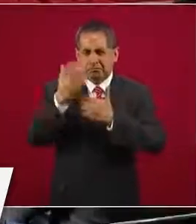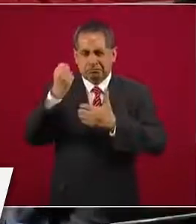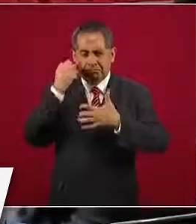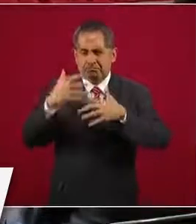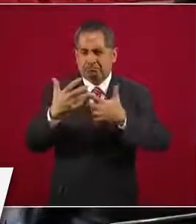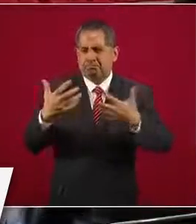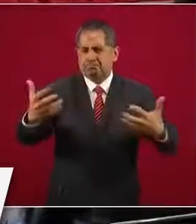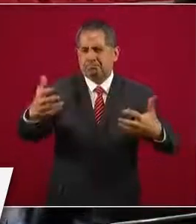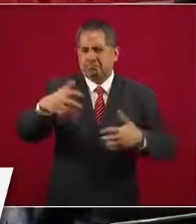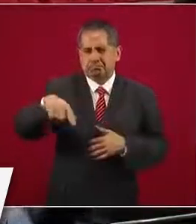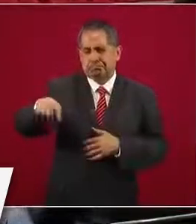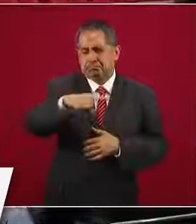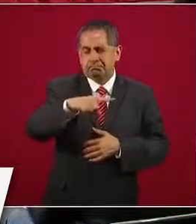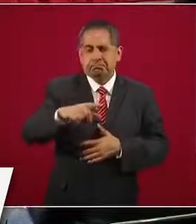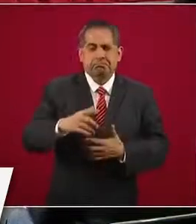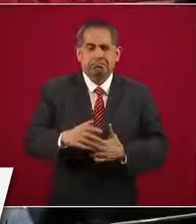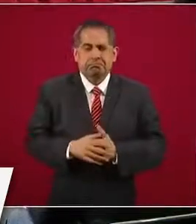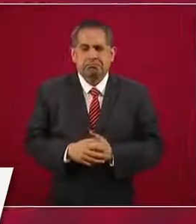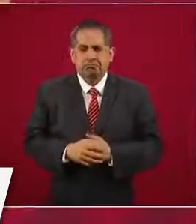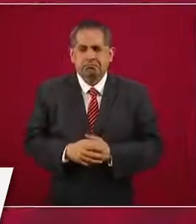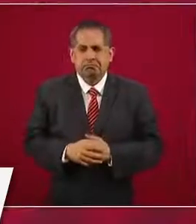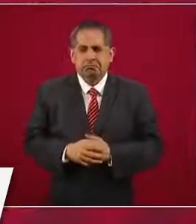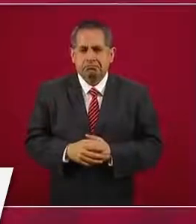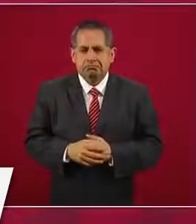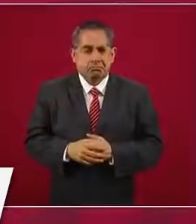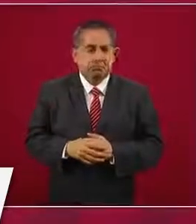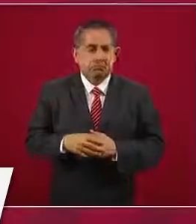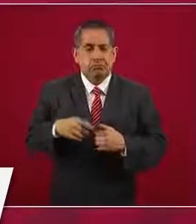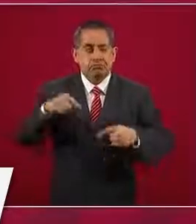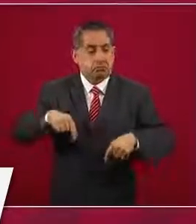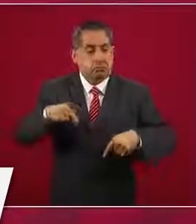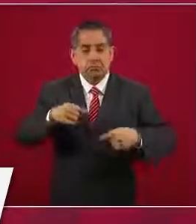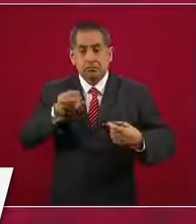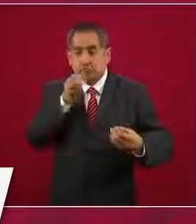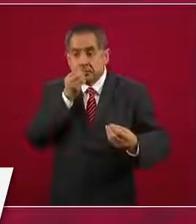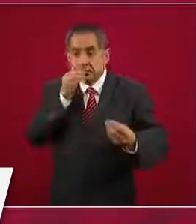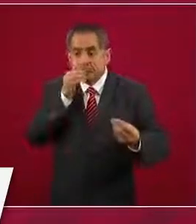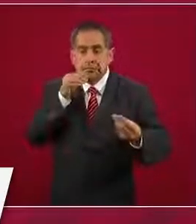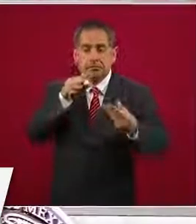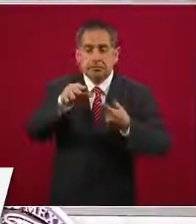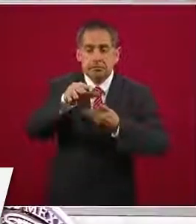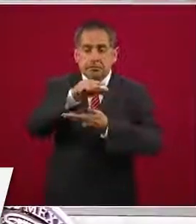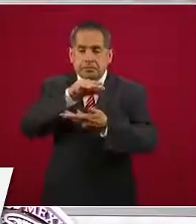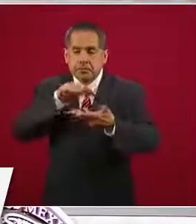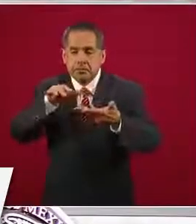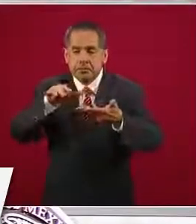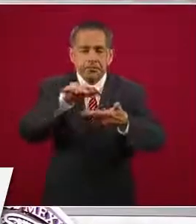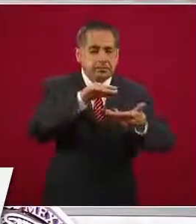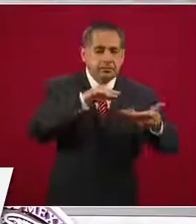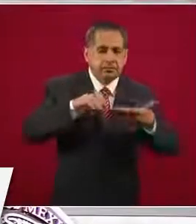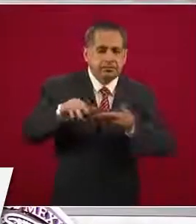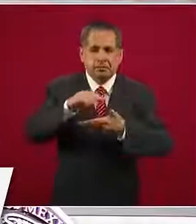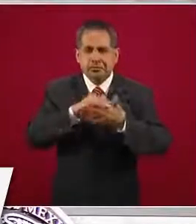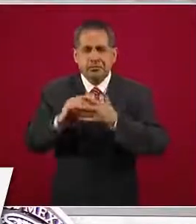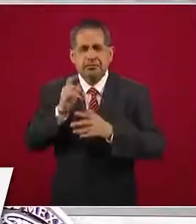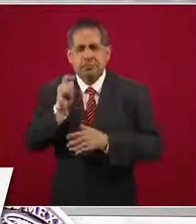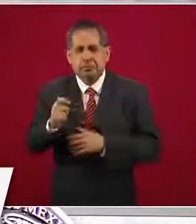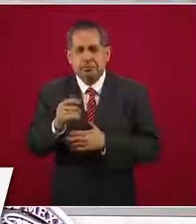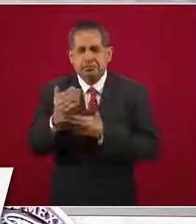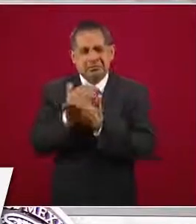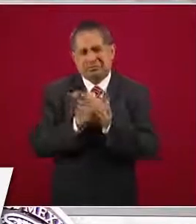o las sesiones vespertinas la contribución que podríamos hacer a los contagios es significativamente